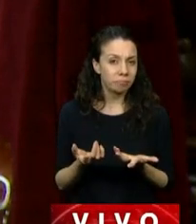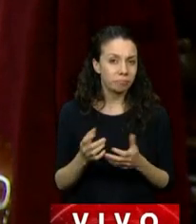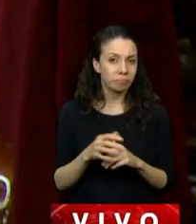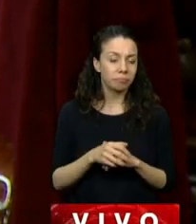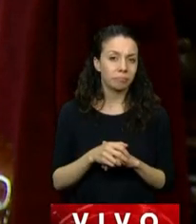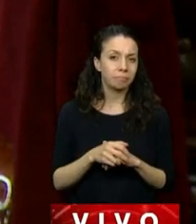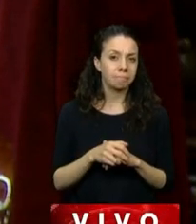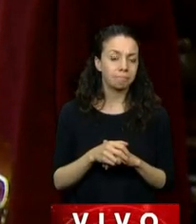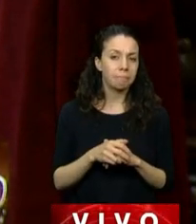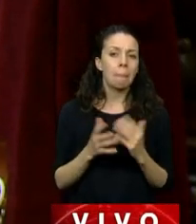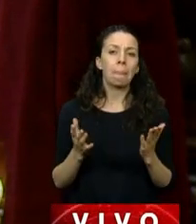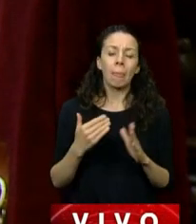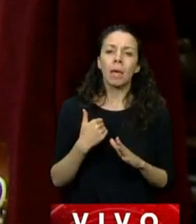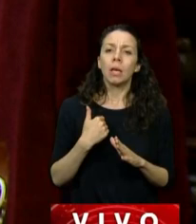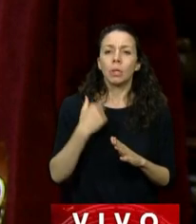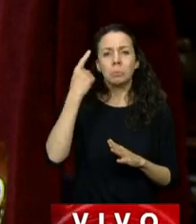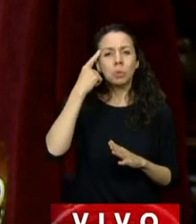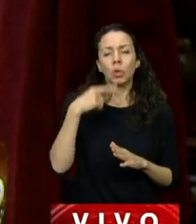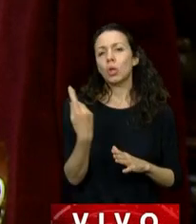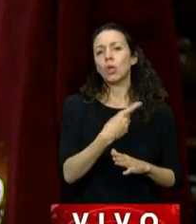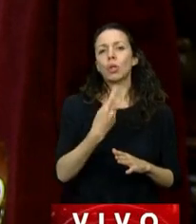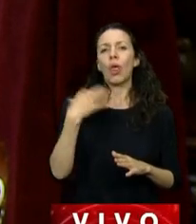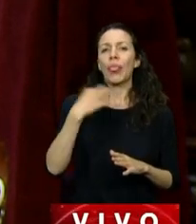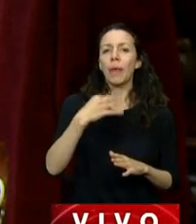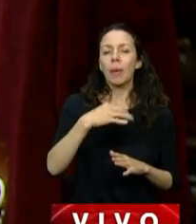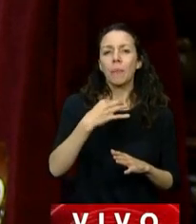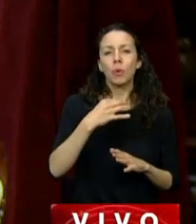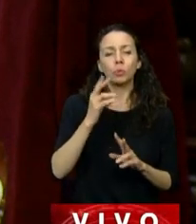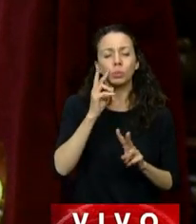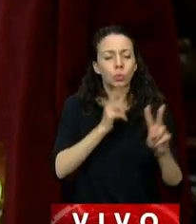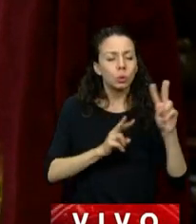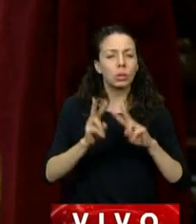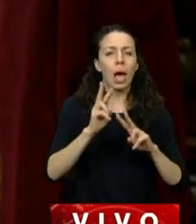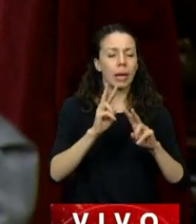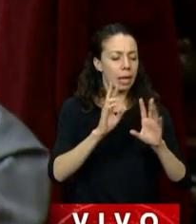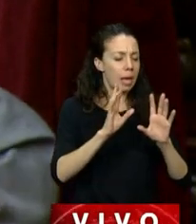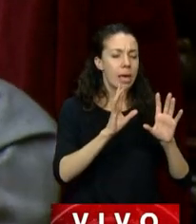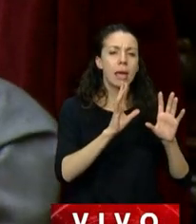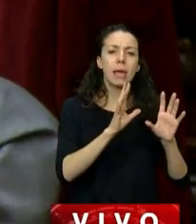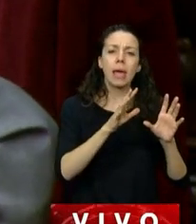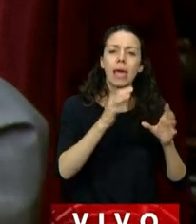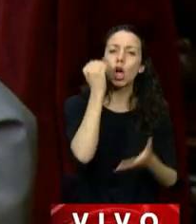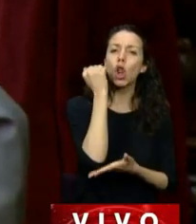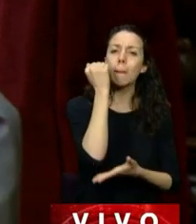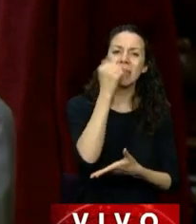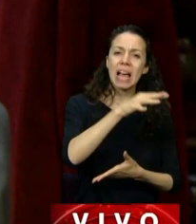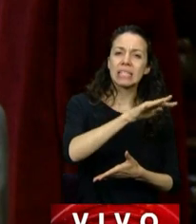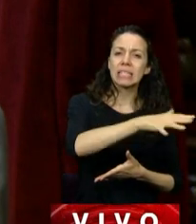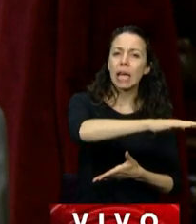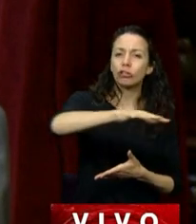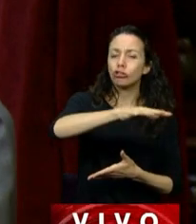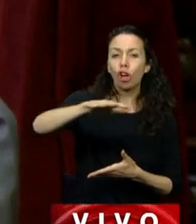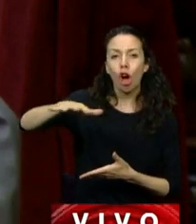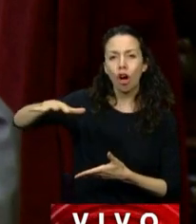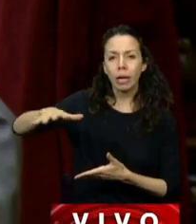presidente, tenemos que buscar que todos los sectores de la economía, que todos los sectores de la